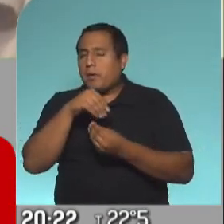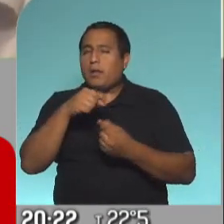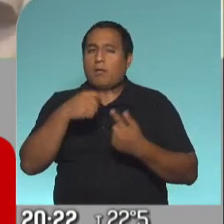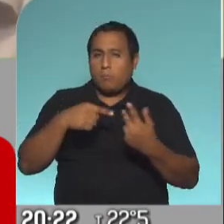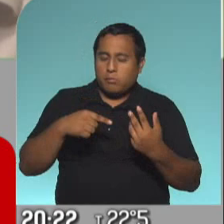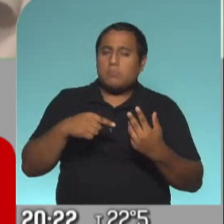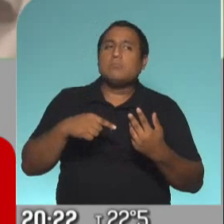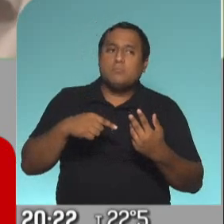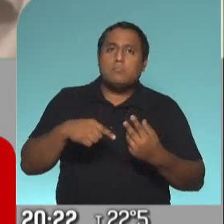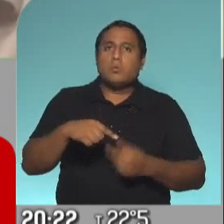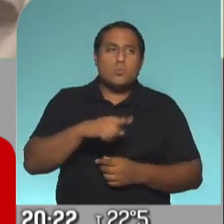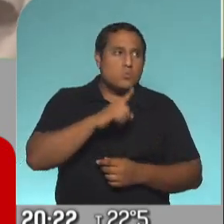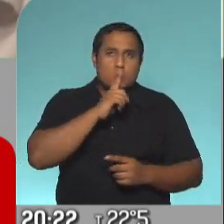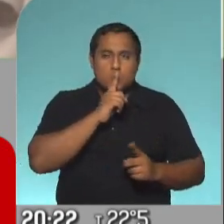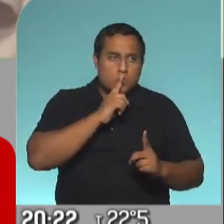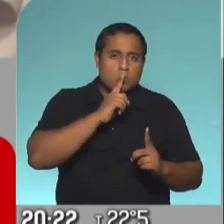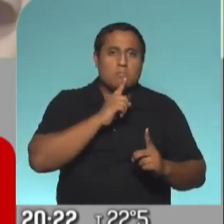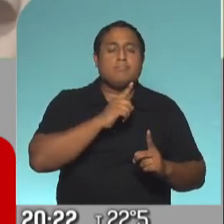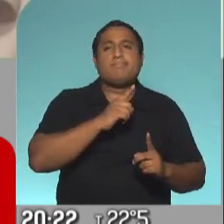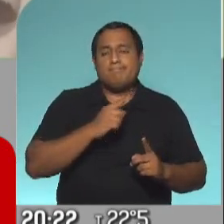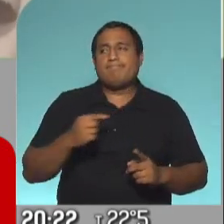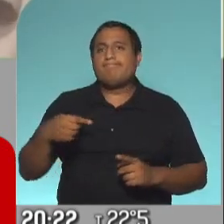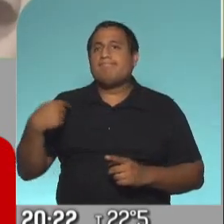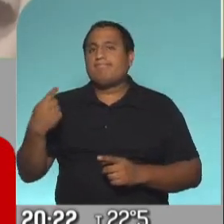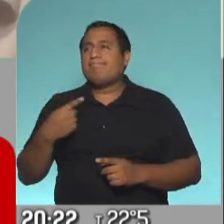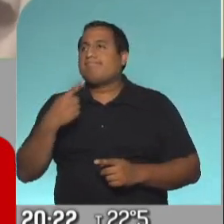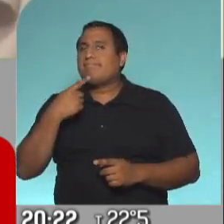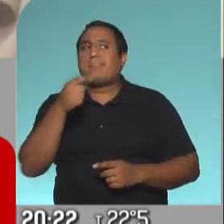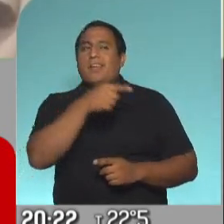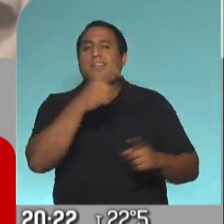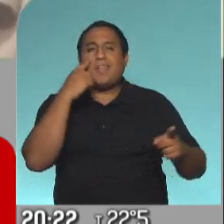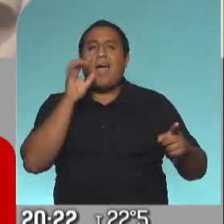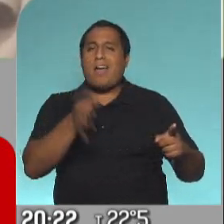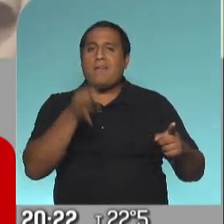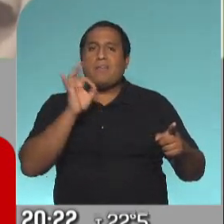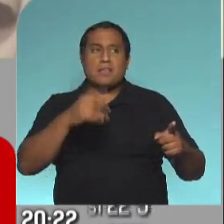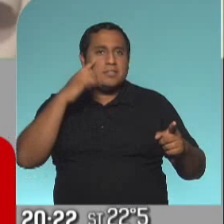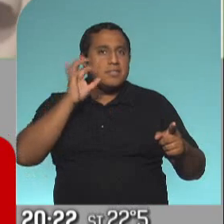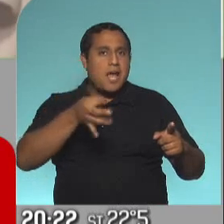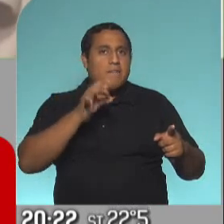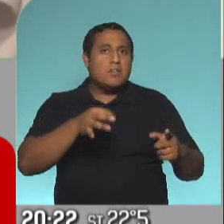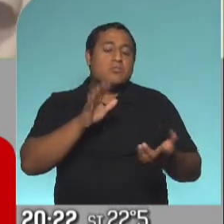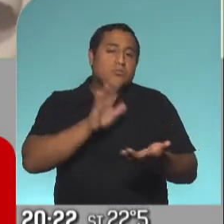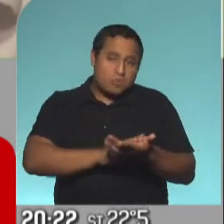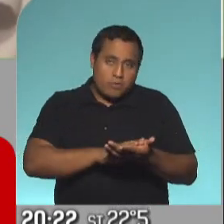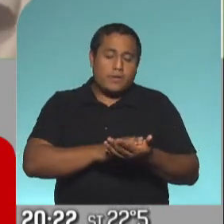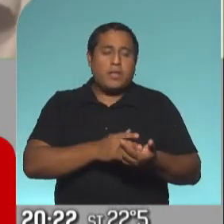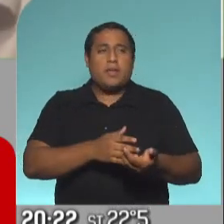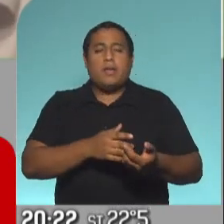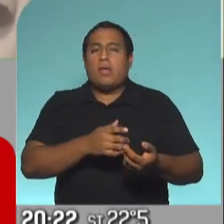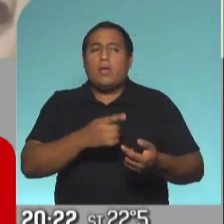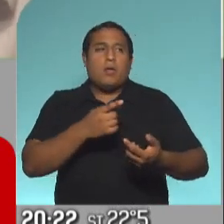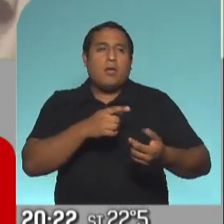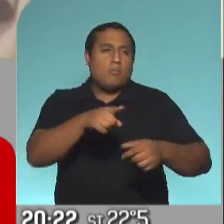tanto, se infiere naturalmente que él tenía pleno conocimiento de todo ese tipo de operaciones que se estaban